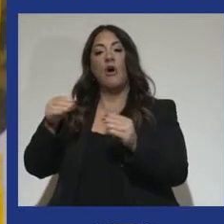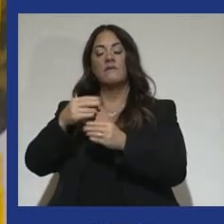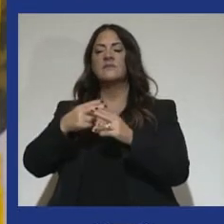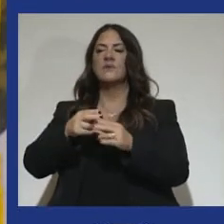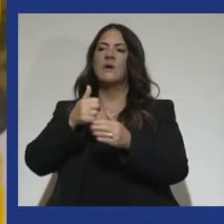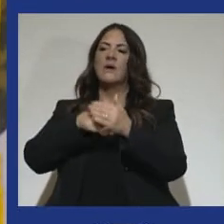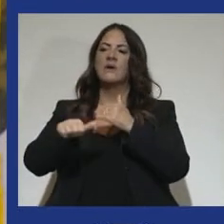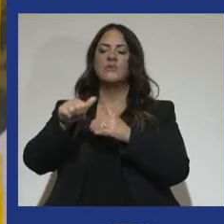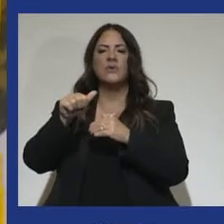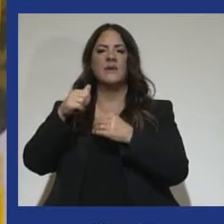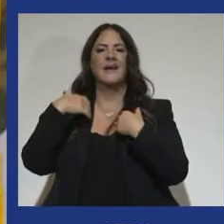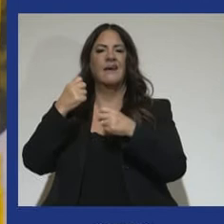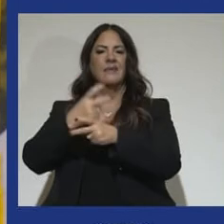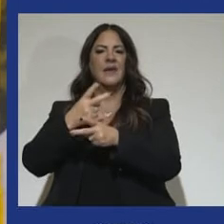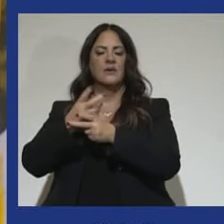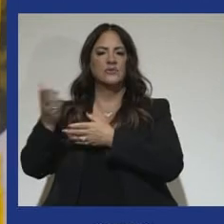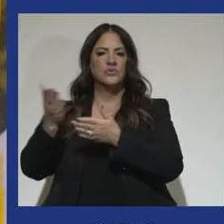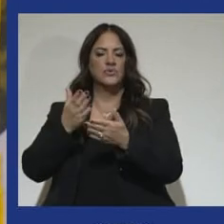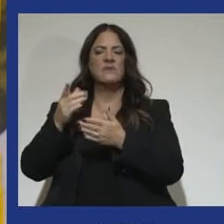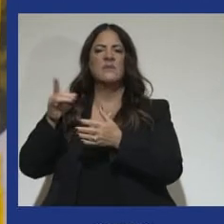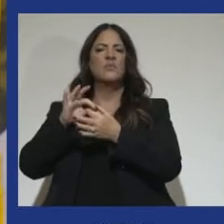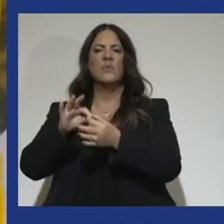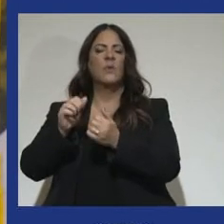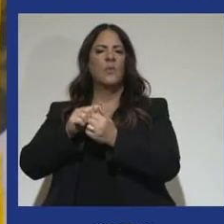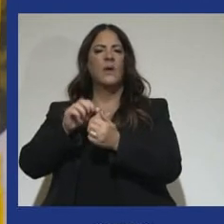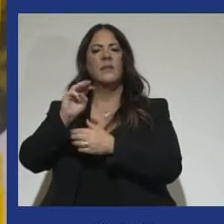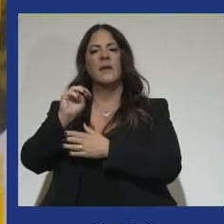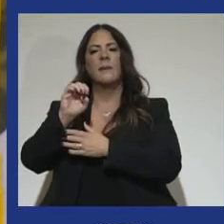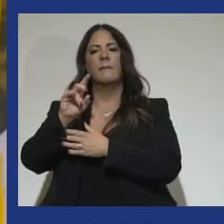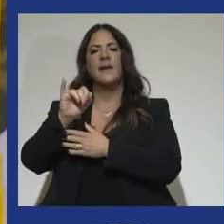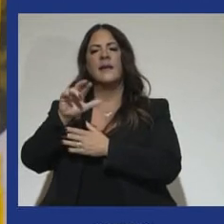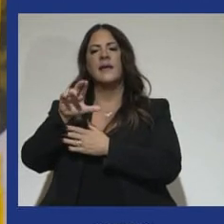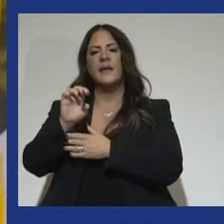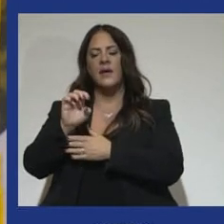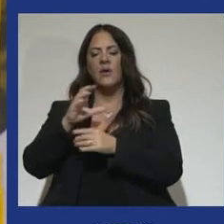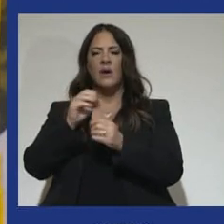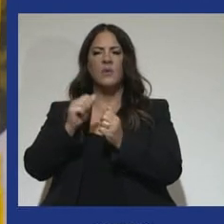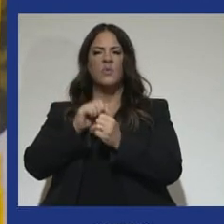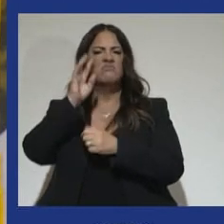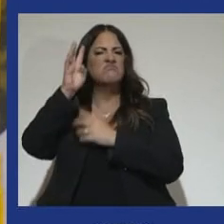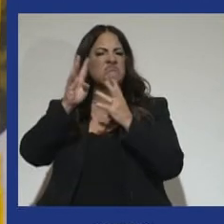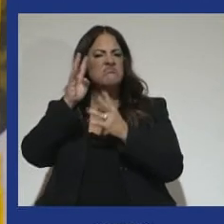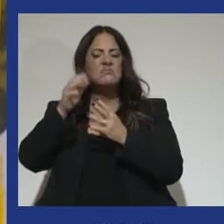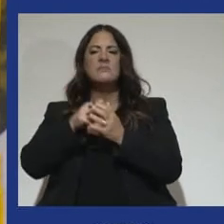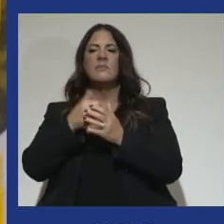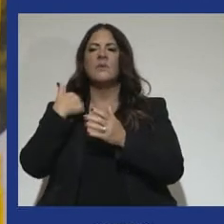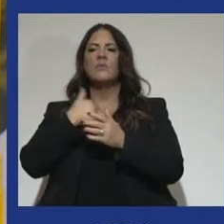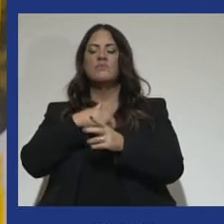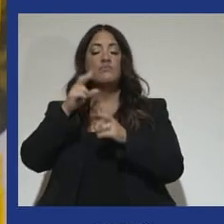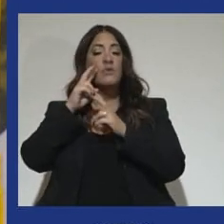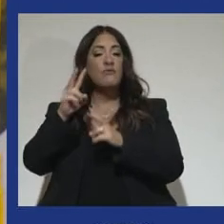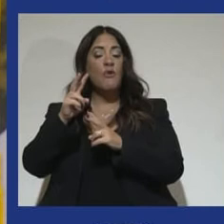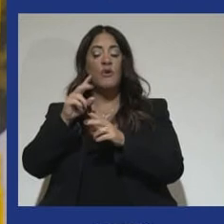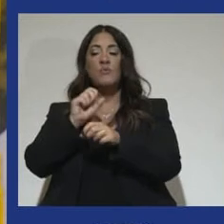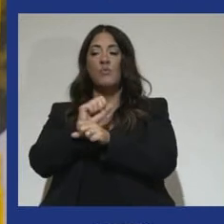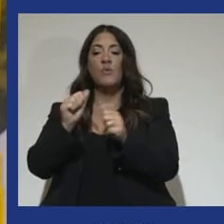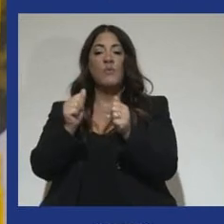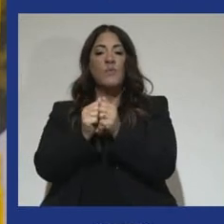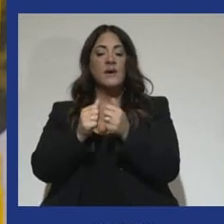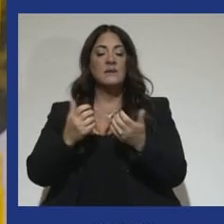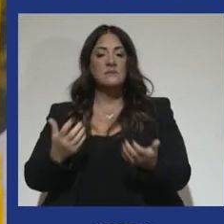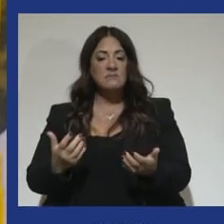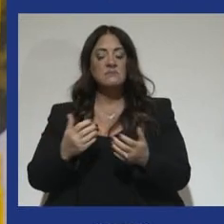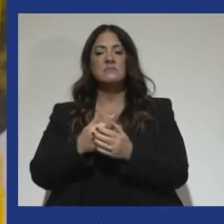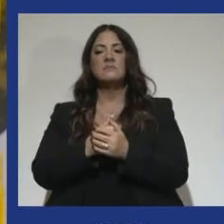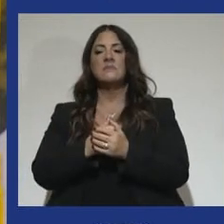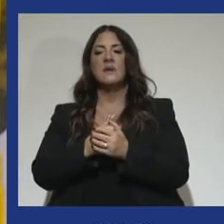que estamos creando el dentro del departamento de servicios de atención médica ha renunciado a américa y la innovación y anticipamos